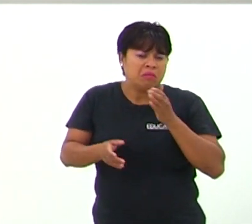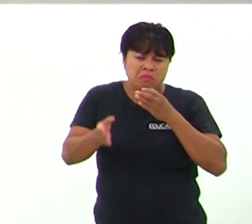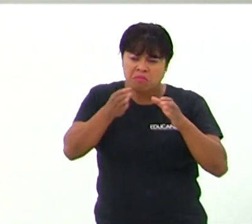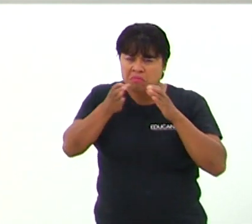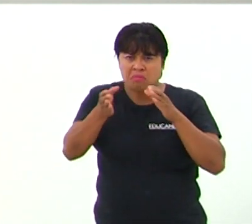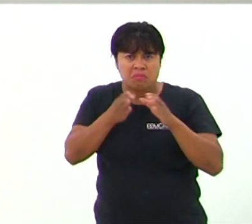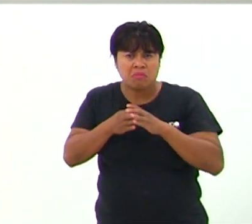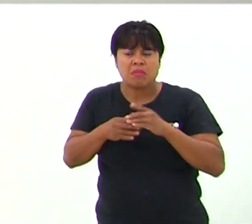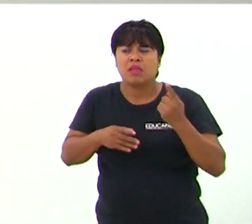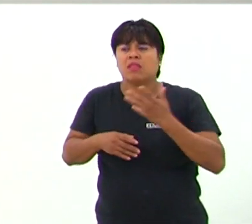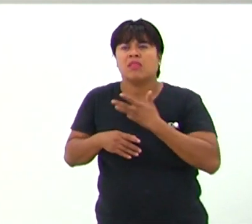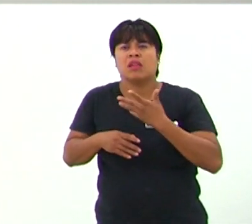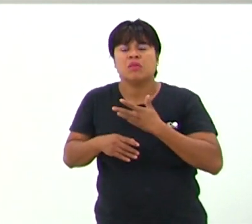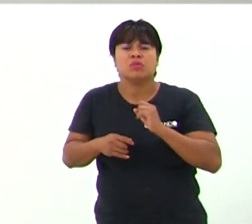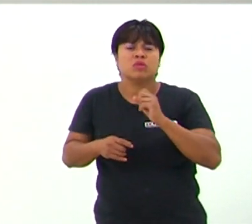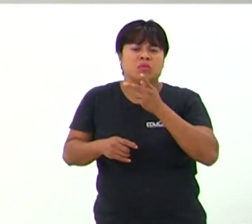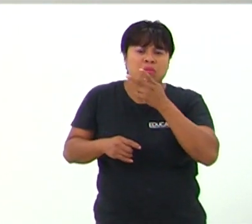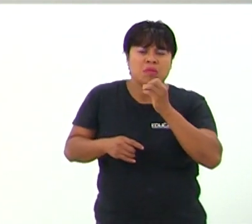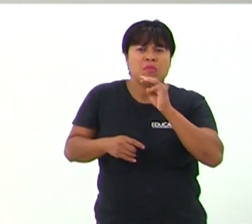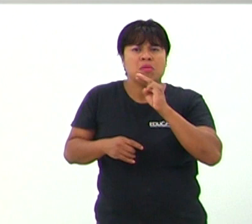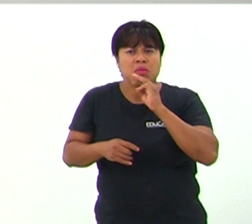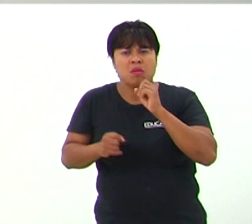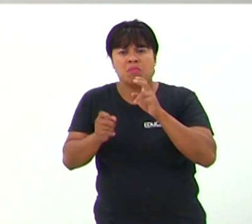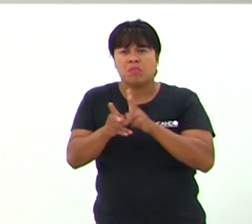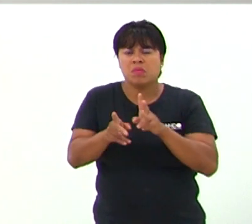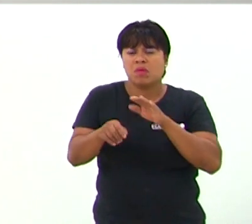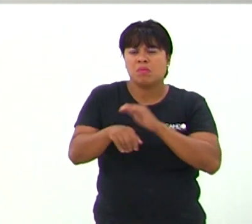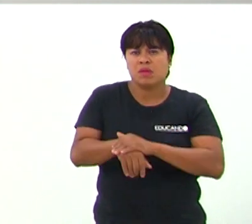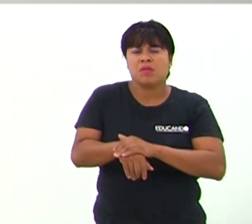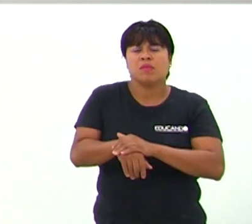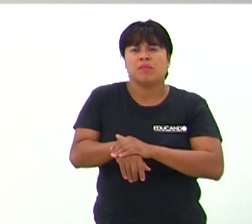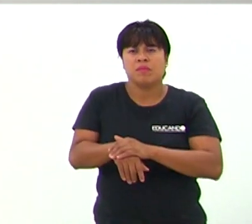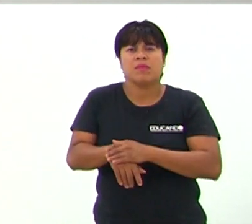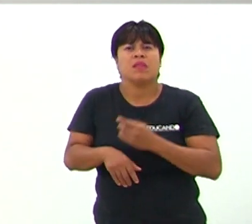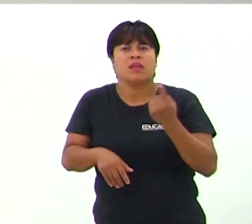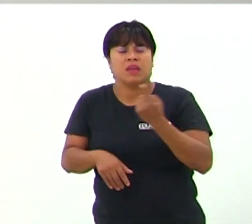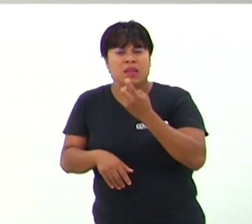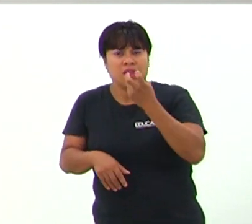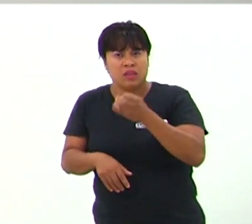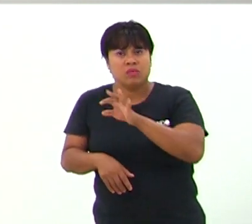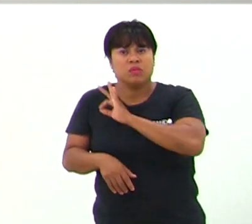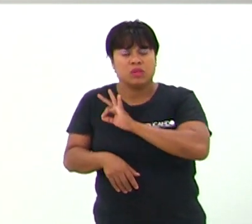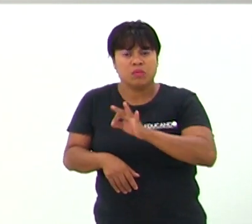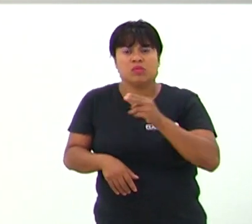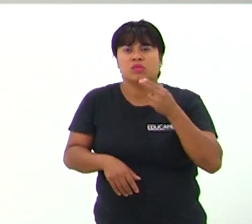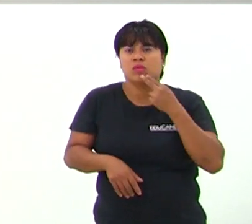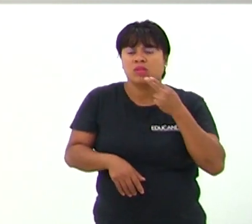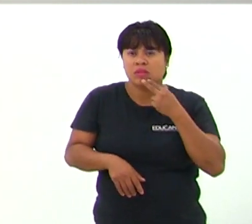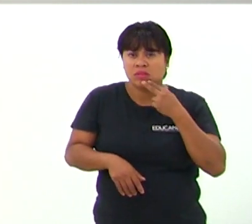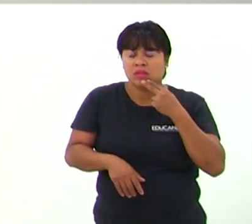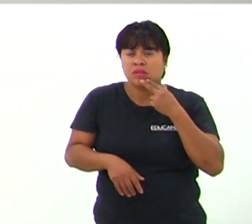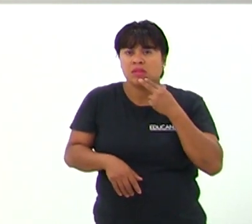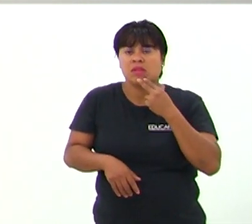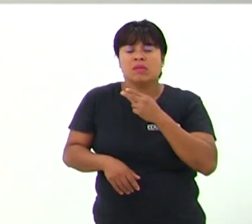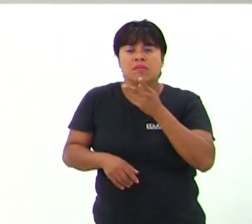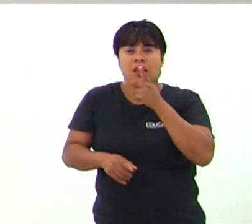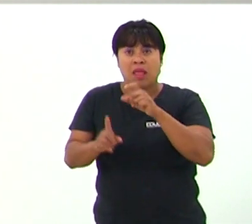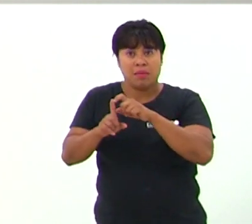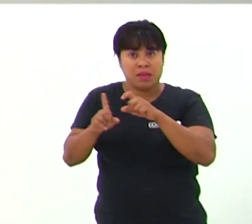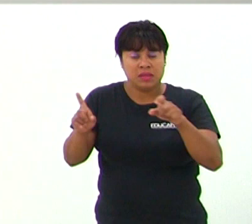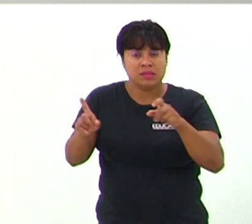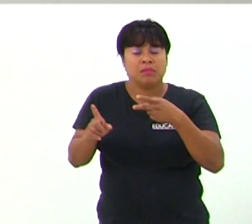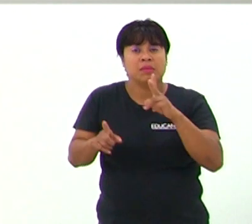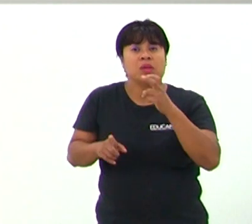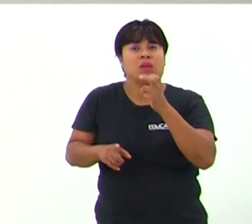conversación que tenemos con papá, mamá, algún primo, algún amigo, que nos va a permitir utilizar frases,